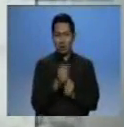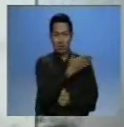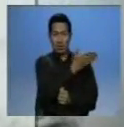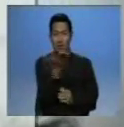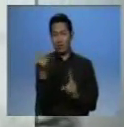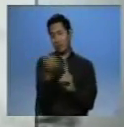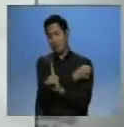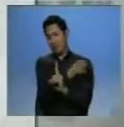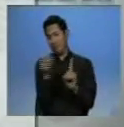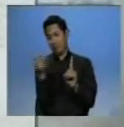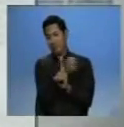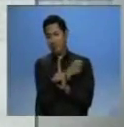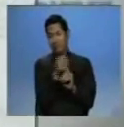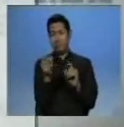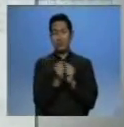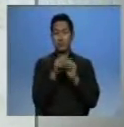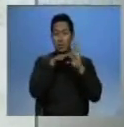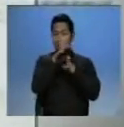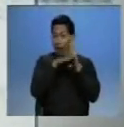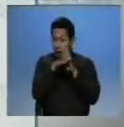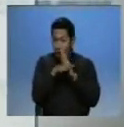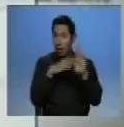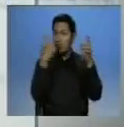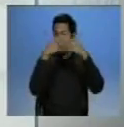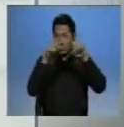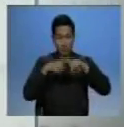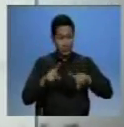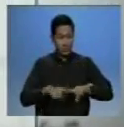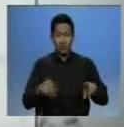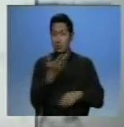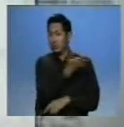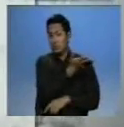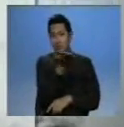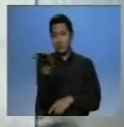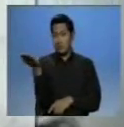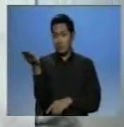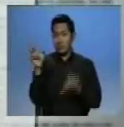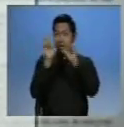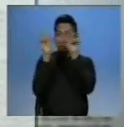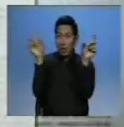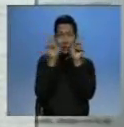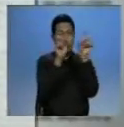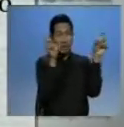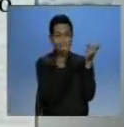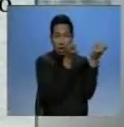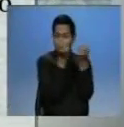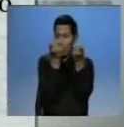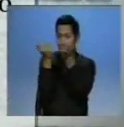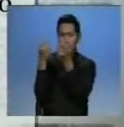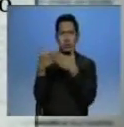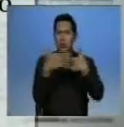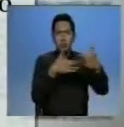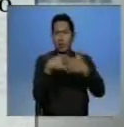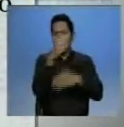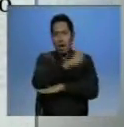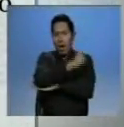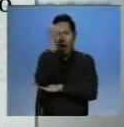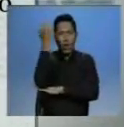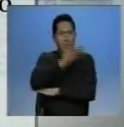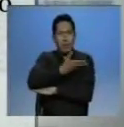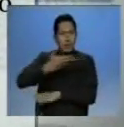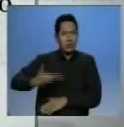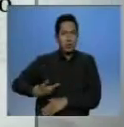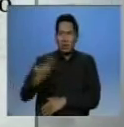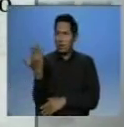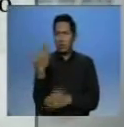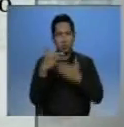violenta, hasta la derecha bancaria, pasando por supuestos gremios empresariales. No importaba quién ganara las elecciones y